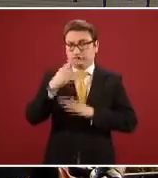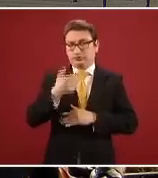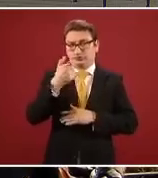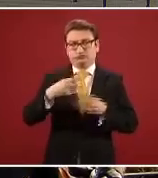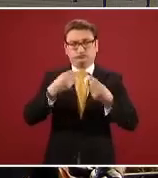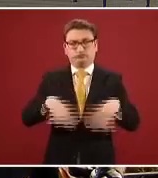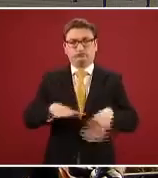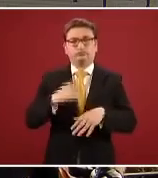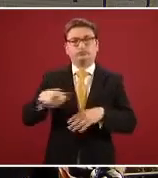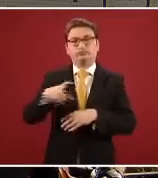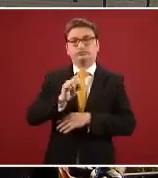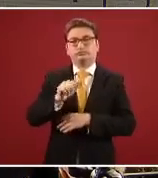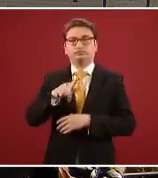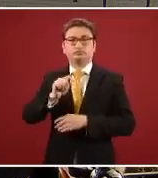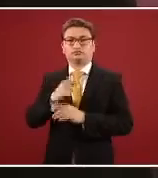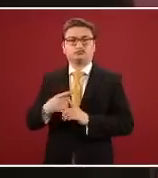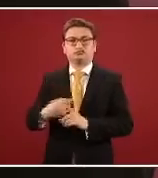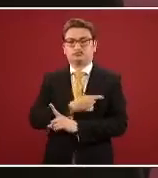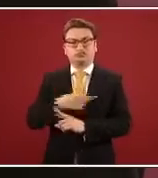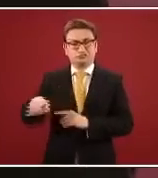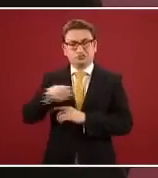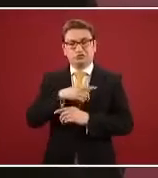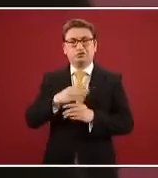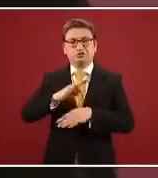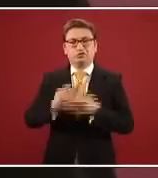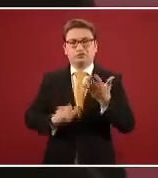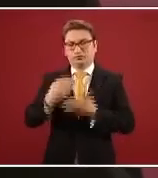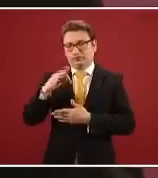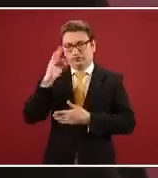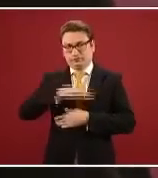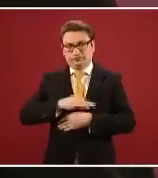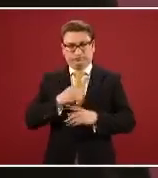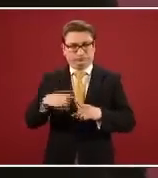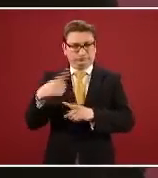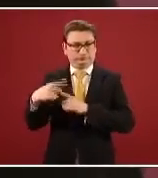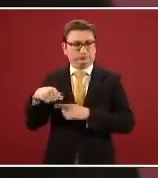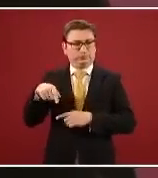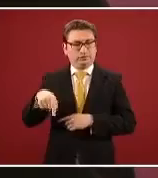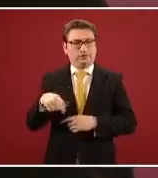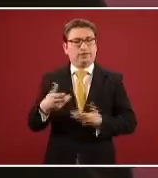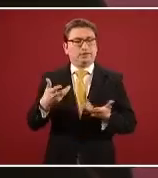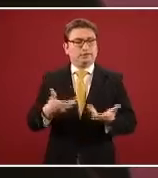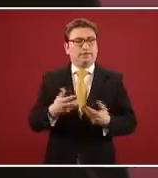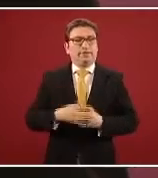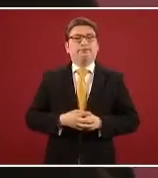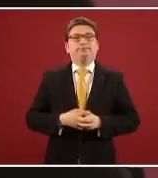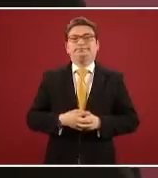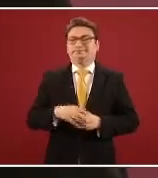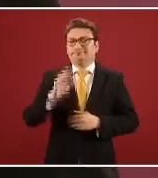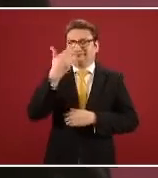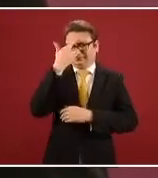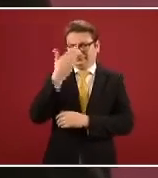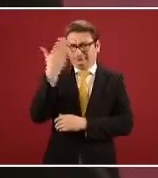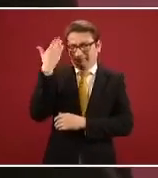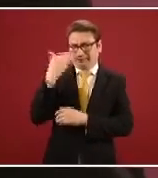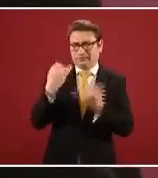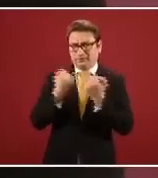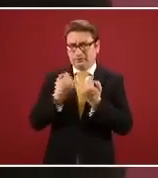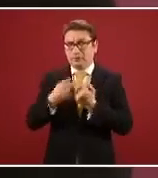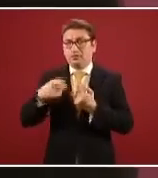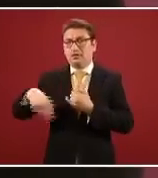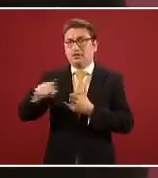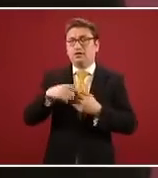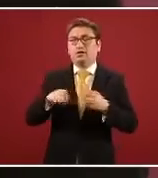por defraudación fiscal por estas prácticas de factureros. También hay que recordar que el outsourcing ilegal